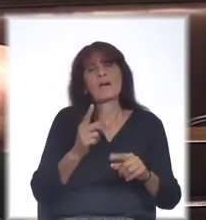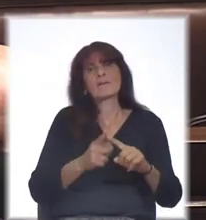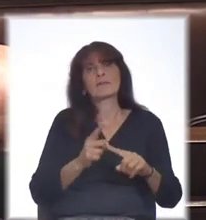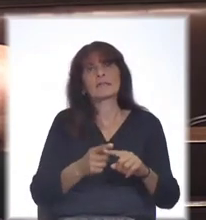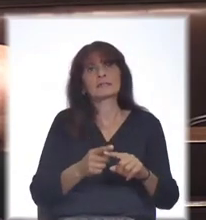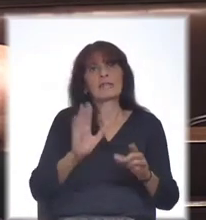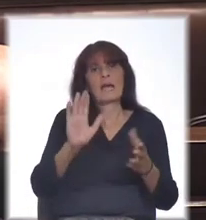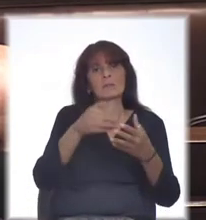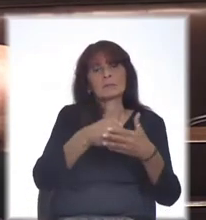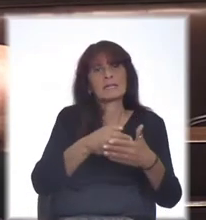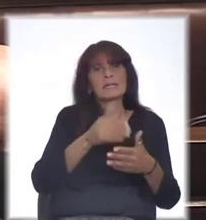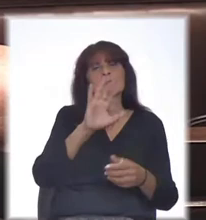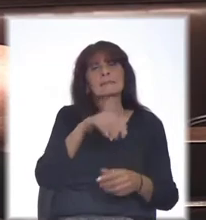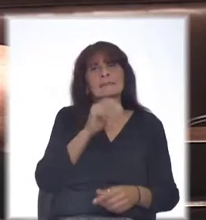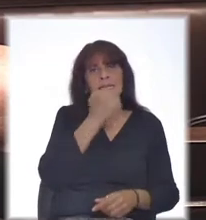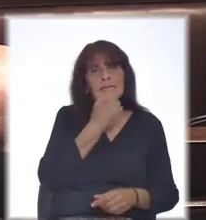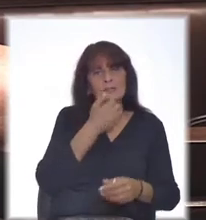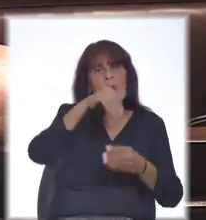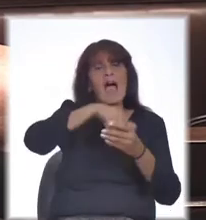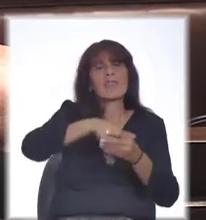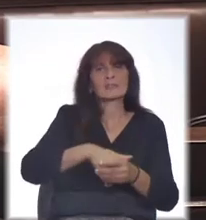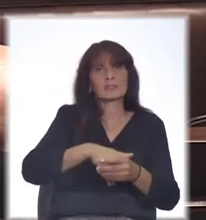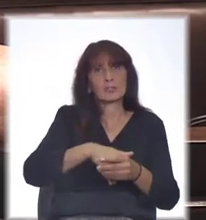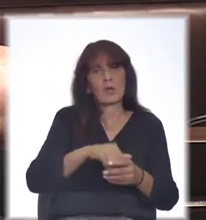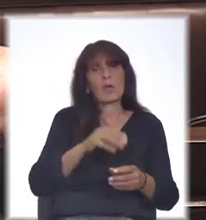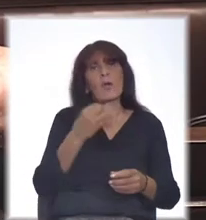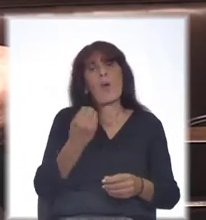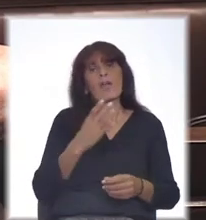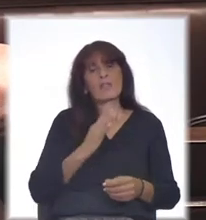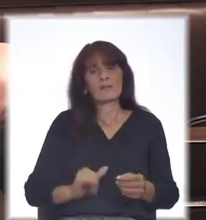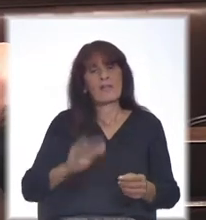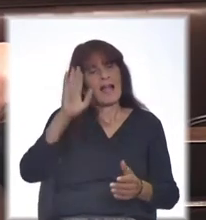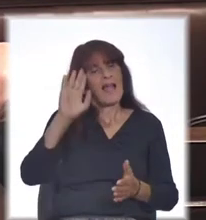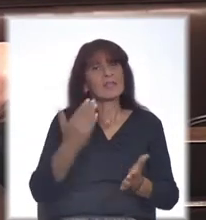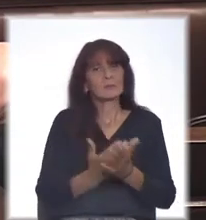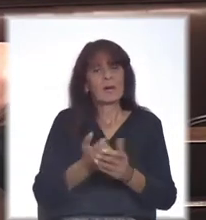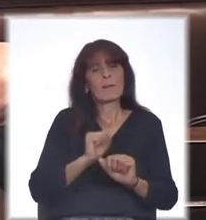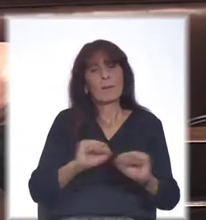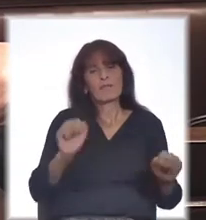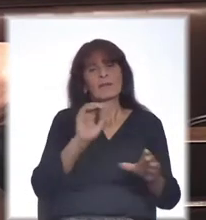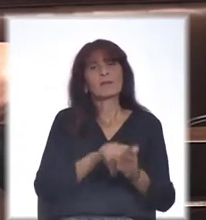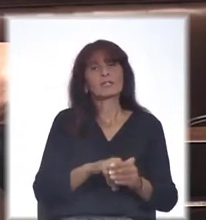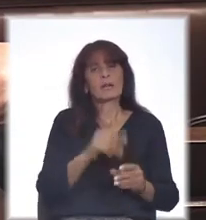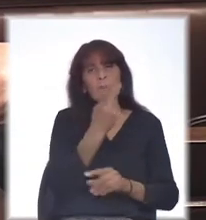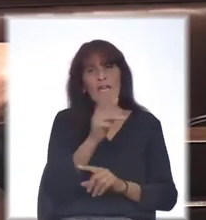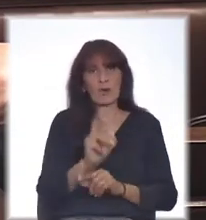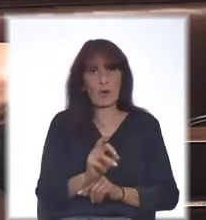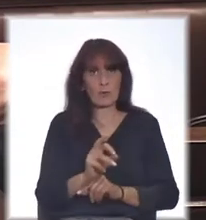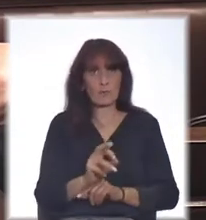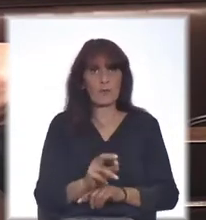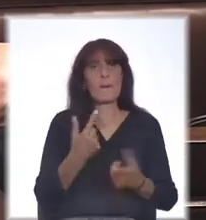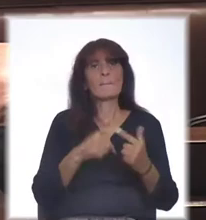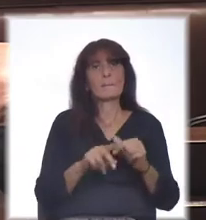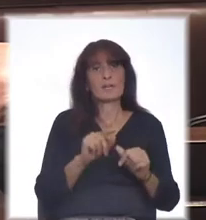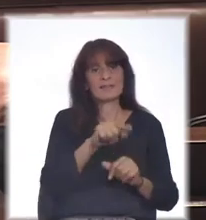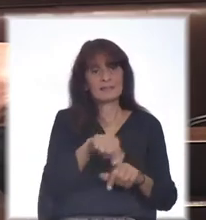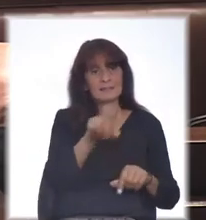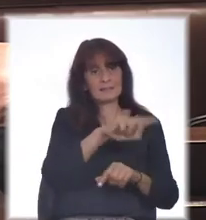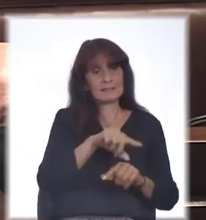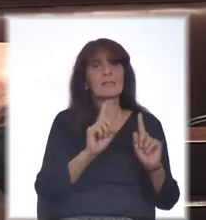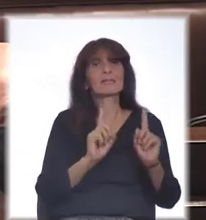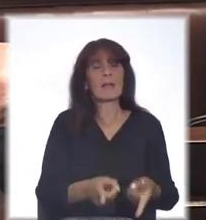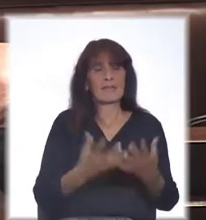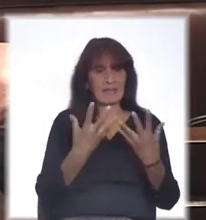la resistencia ante la dictadura y de obtener argumentos para votar por el no con esperanza, porque ellas también